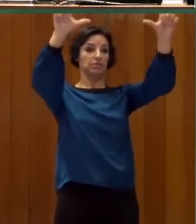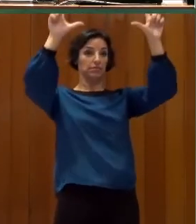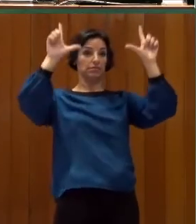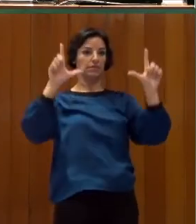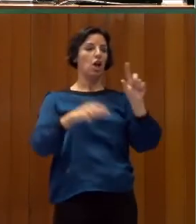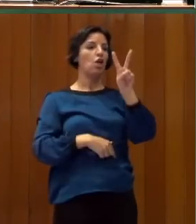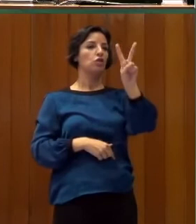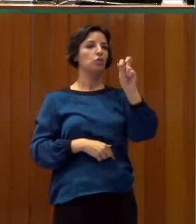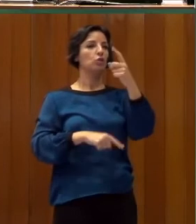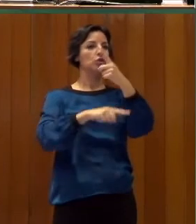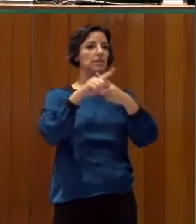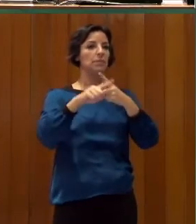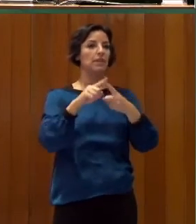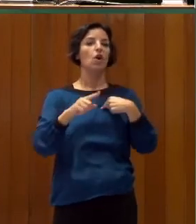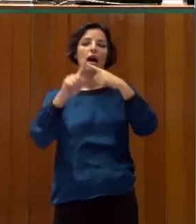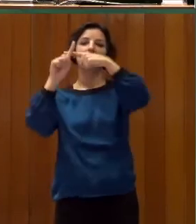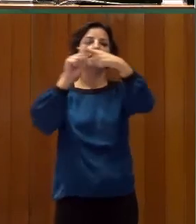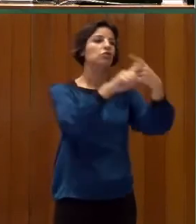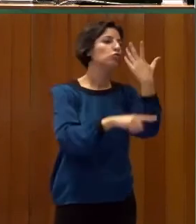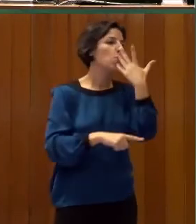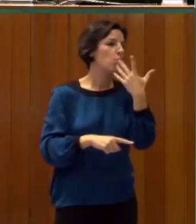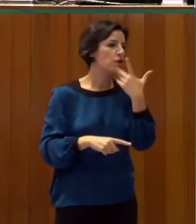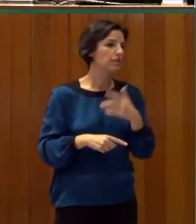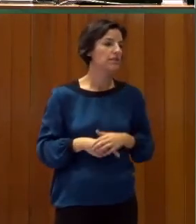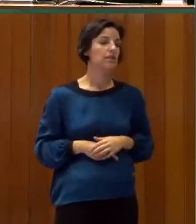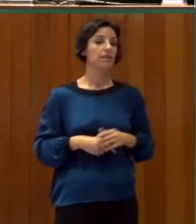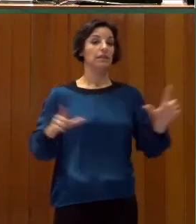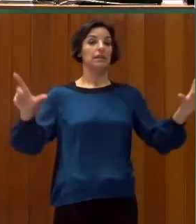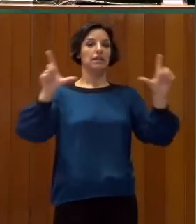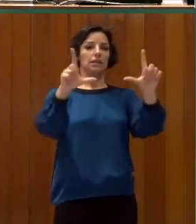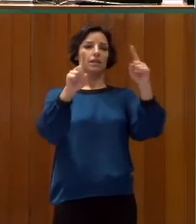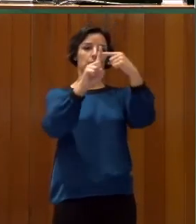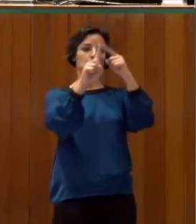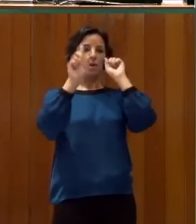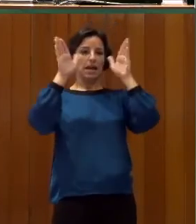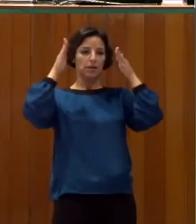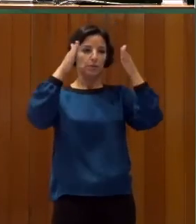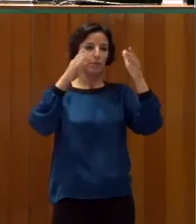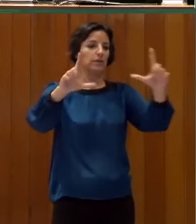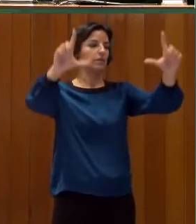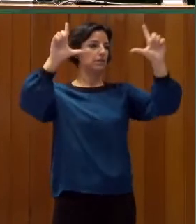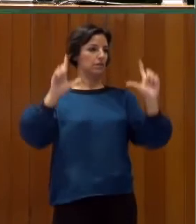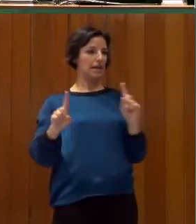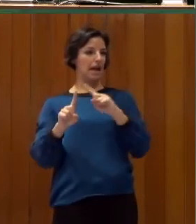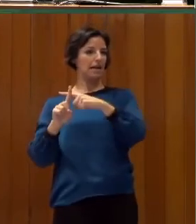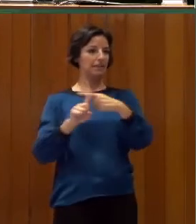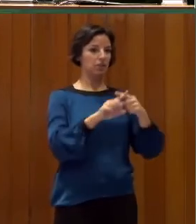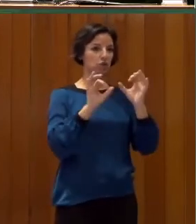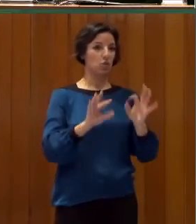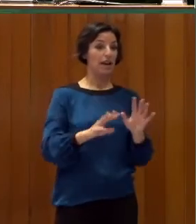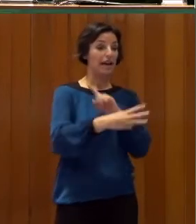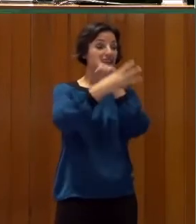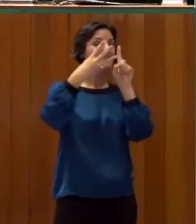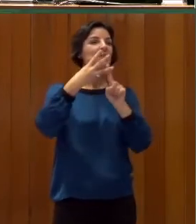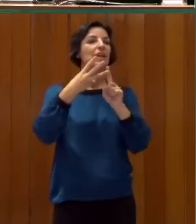2500 de presentación del estímulo, otra vez punto de fijación y siguiente estímulo. Y en la tercera parte se presenta la